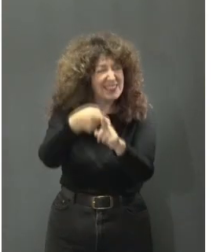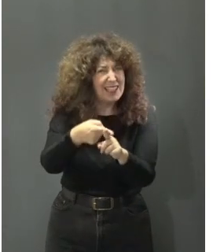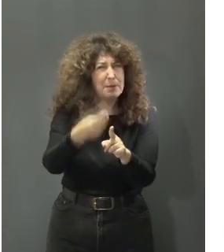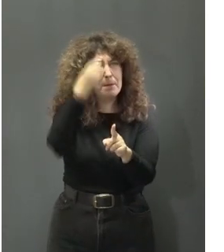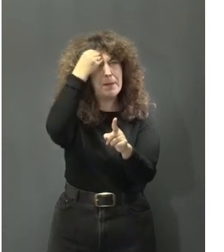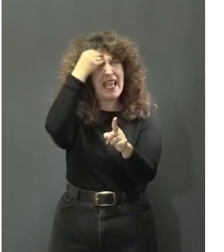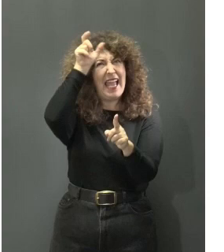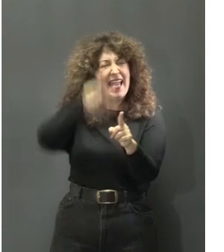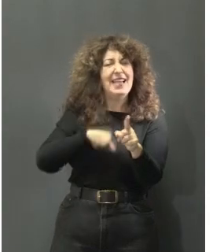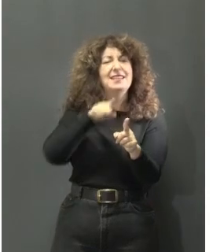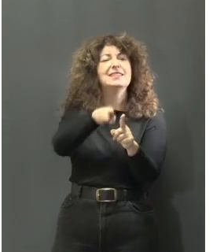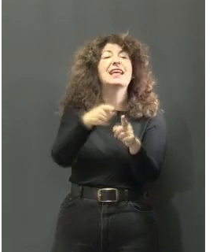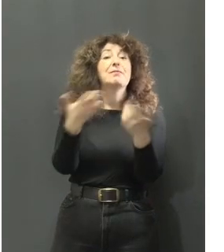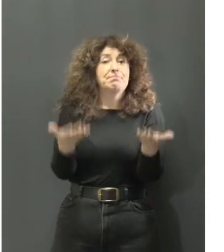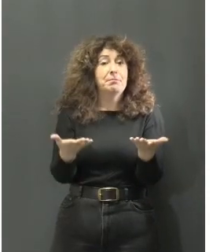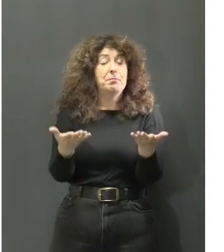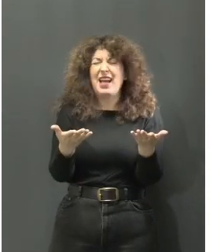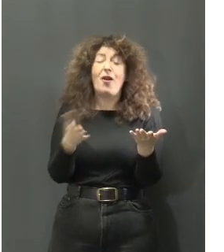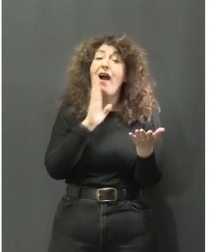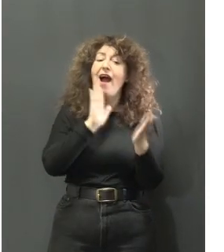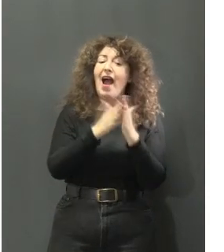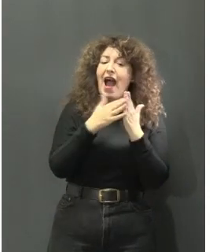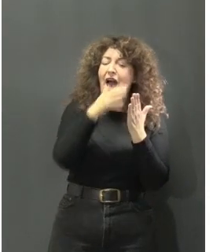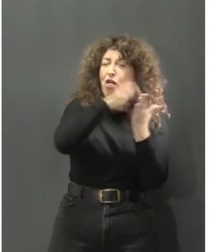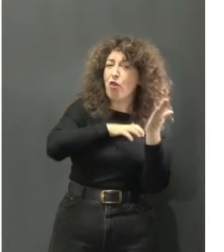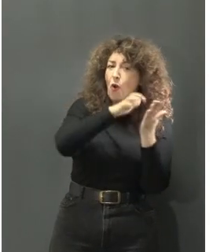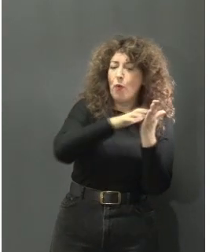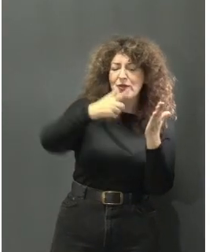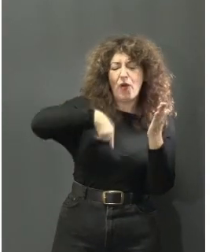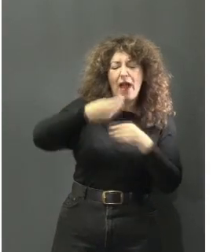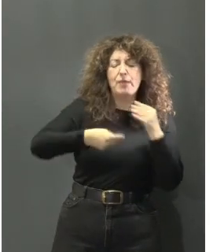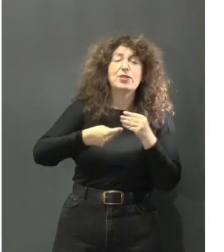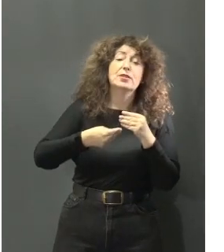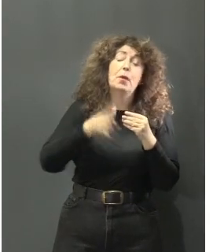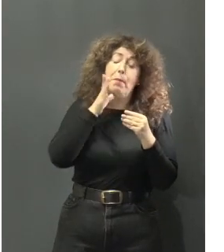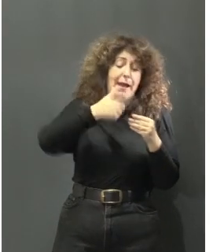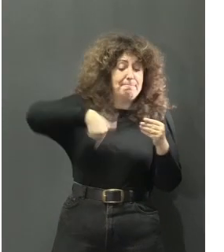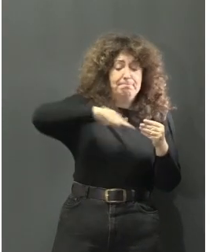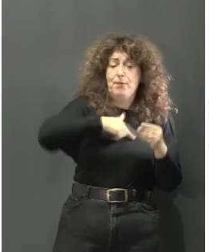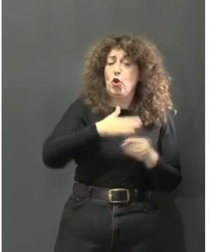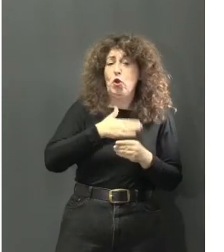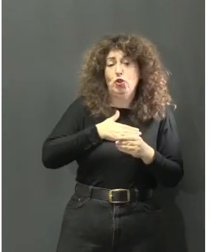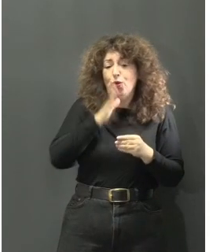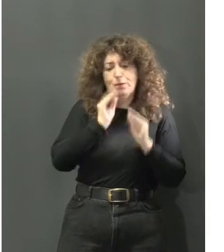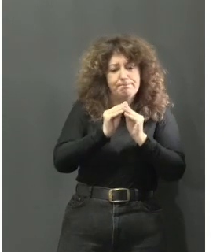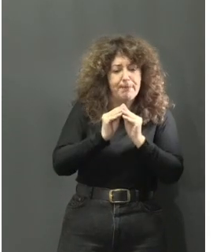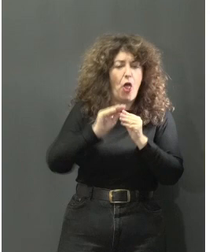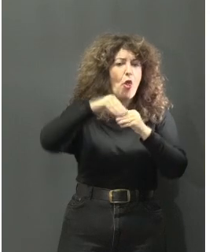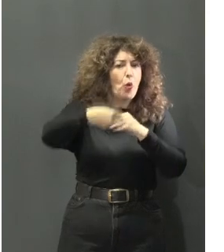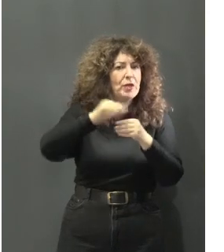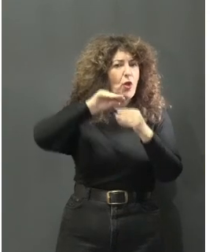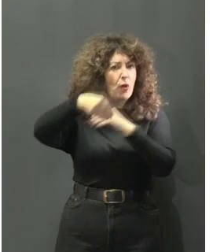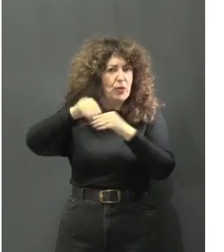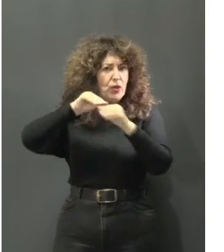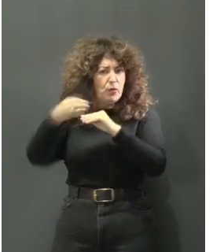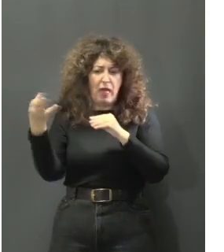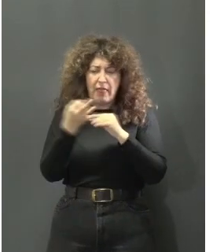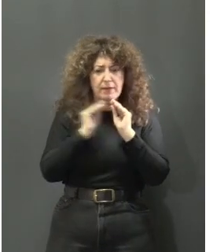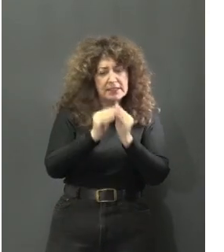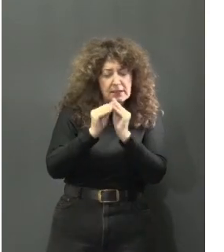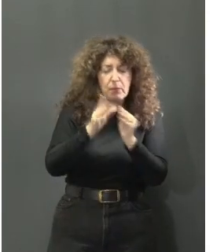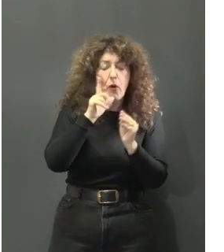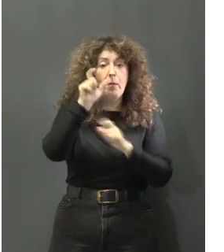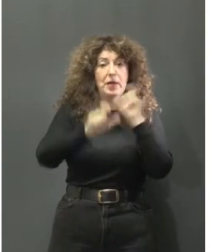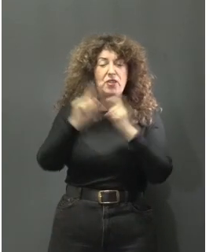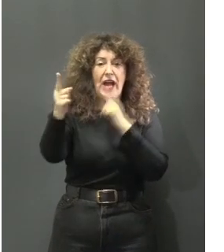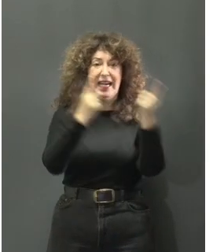nosotros, porque estábamos viendo que era una época de hacer documentación y que recibíamos gente